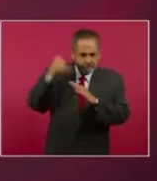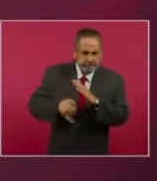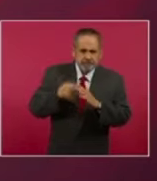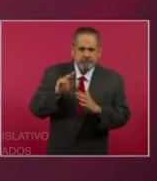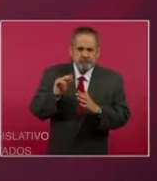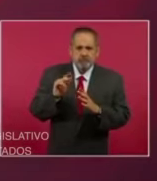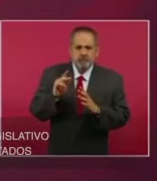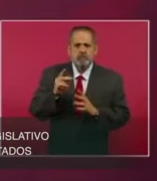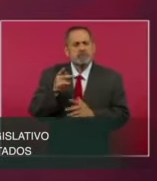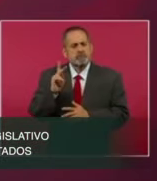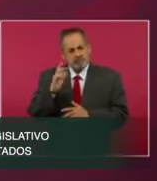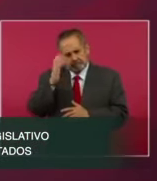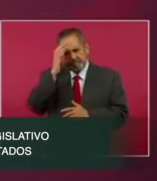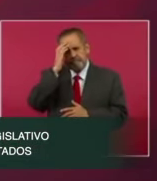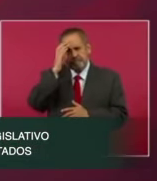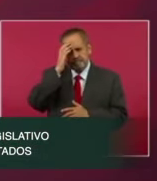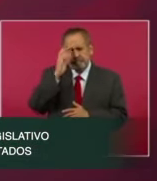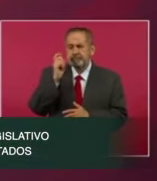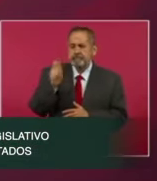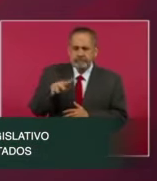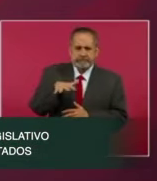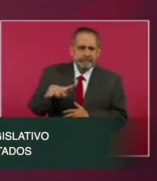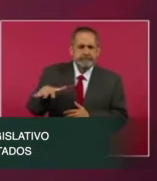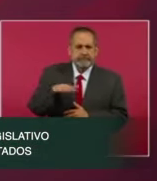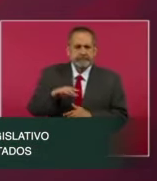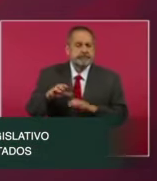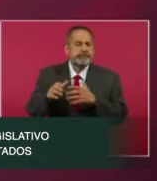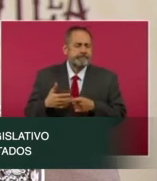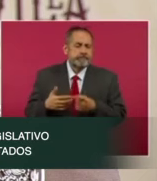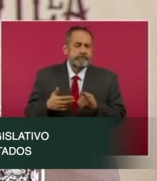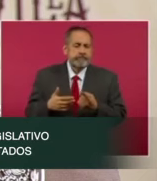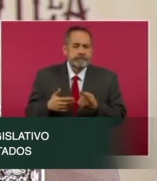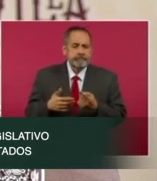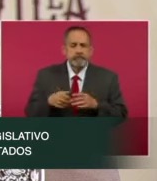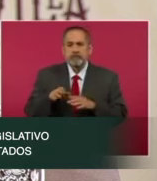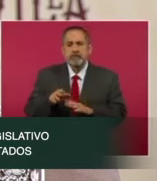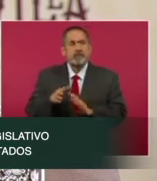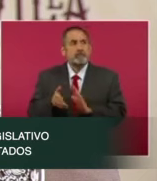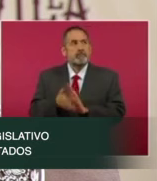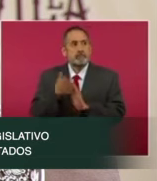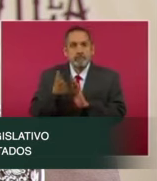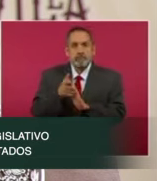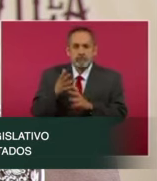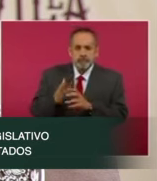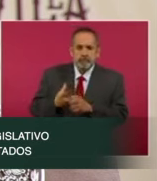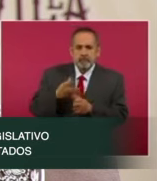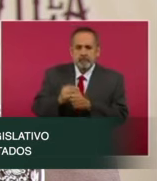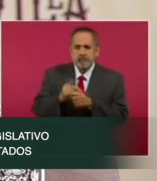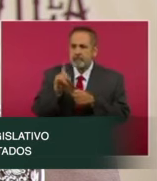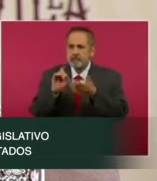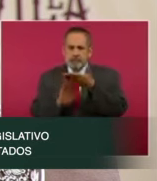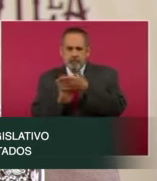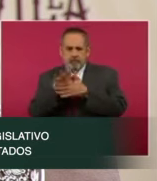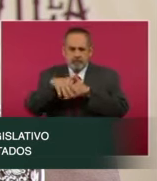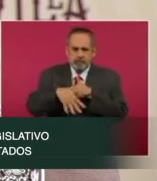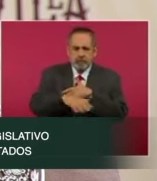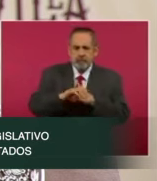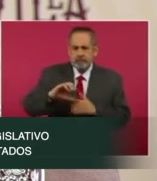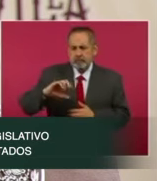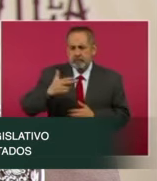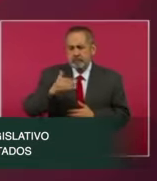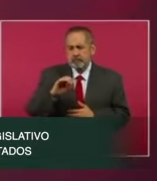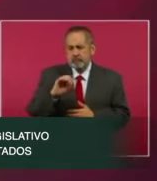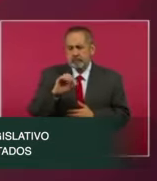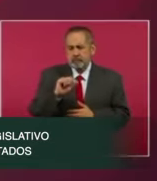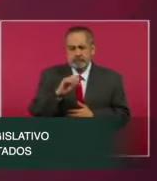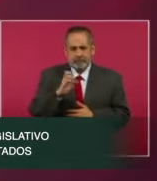Y desde Palacio Nacional, durante la conferencia mañanera, nuevamente encabezada por el secretario de Gobernación, Adán